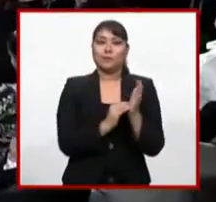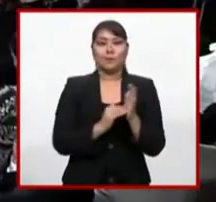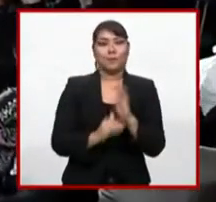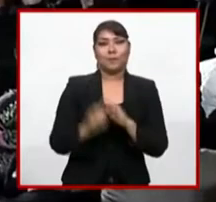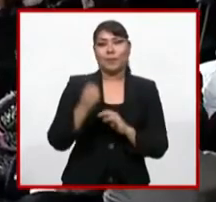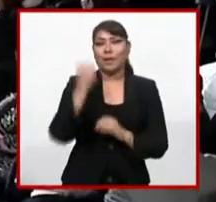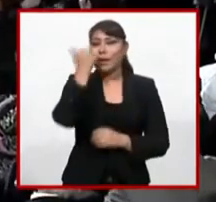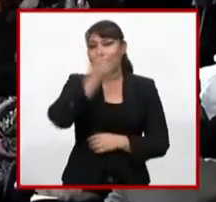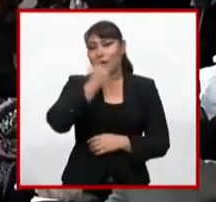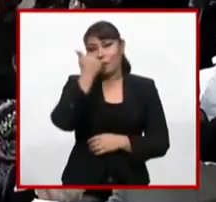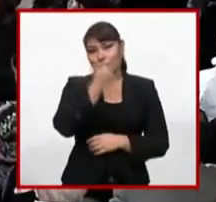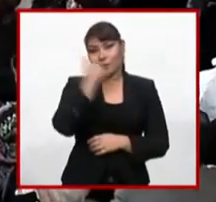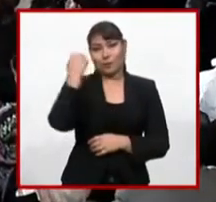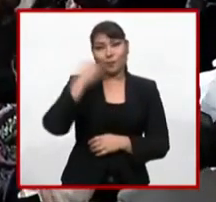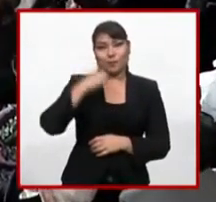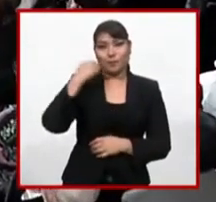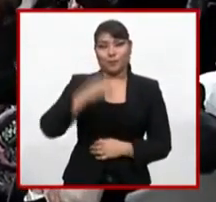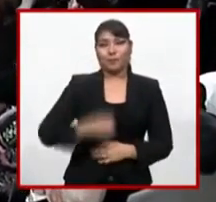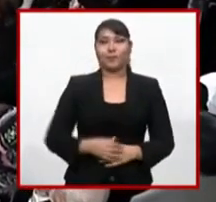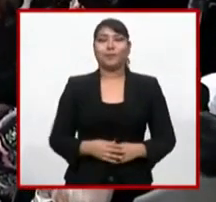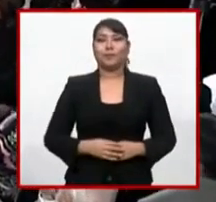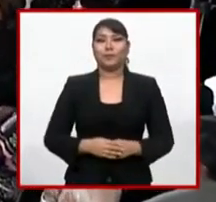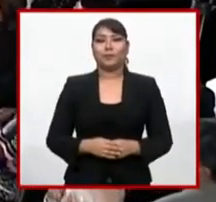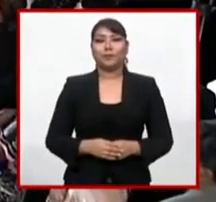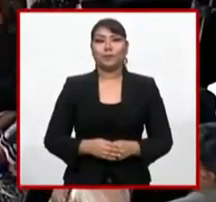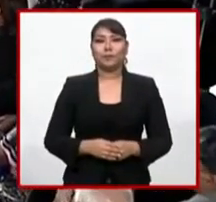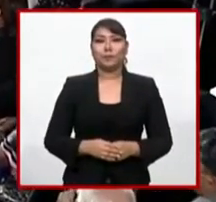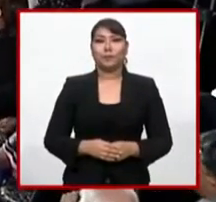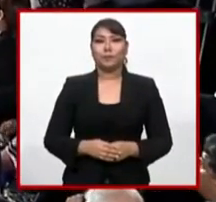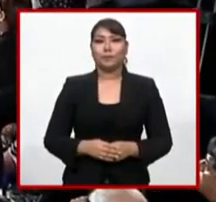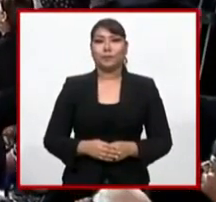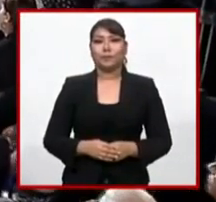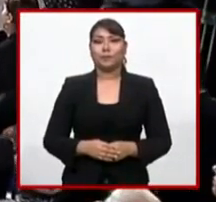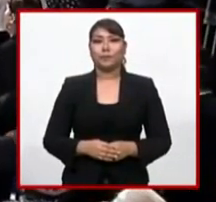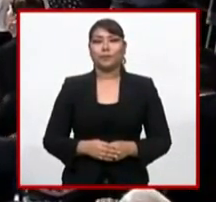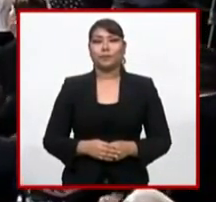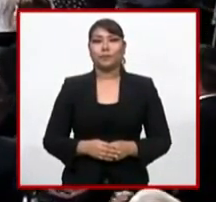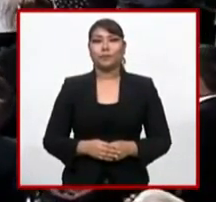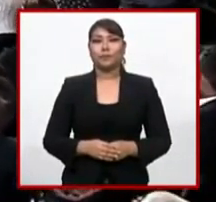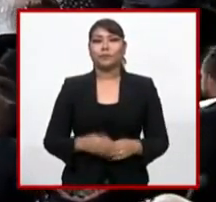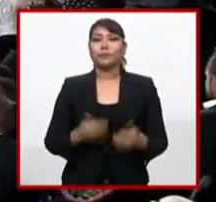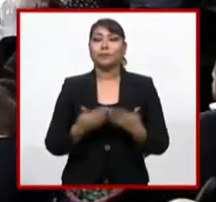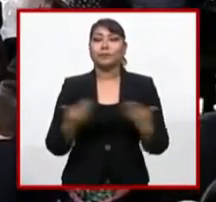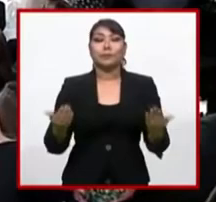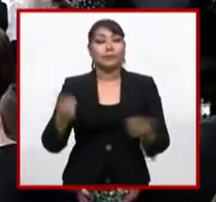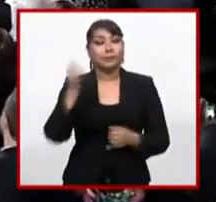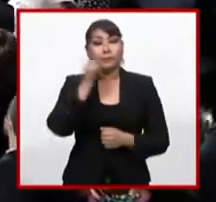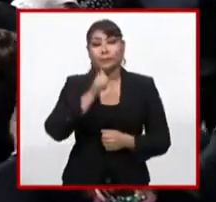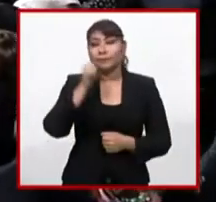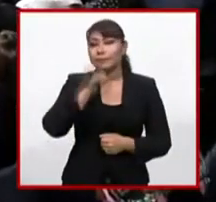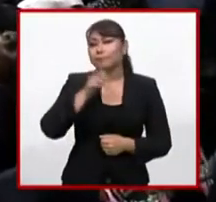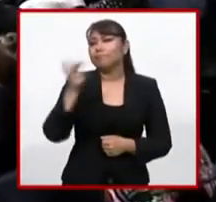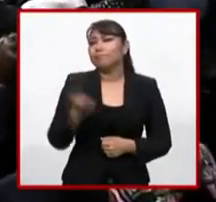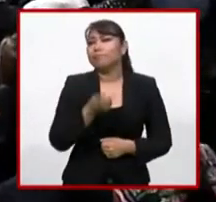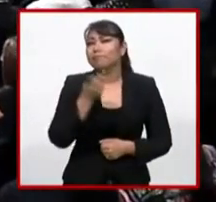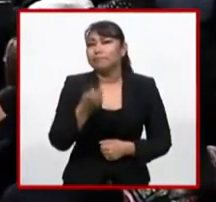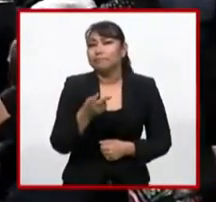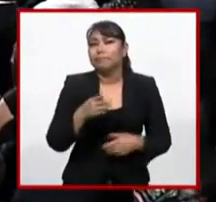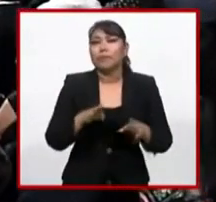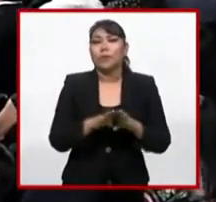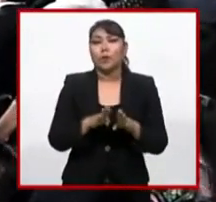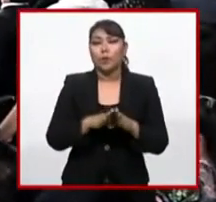también alumnos oaxaqueños. La pregunta que siempre se hacen sobre Oaxaca es si la